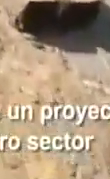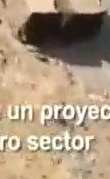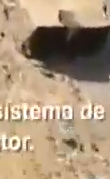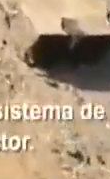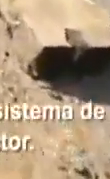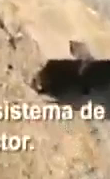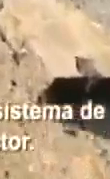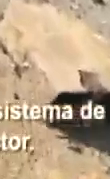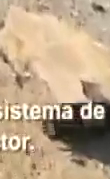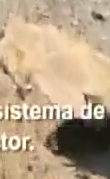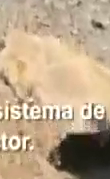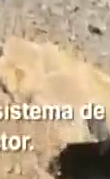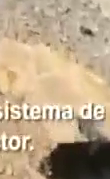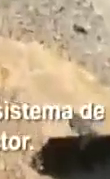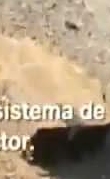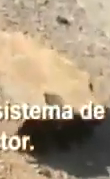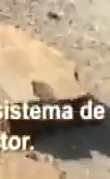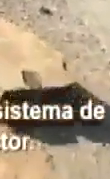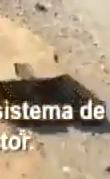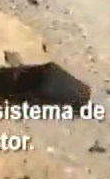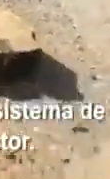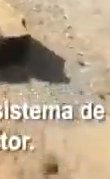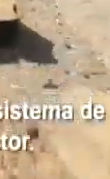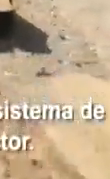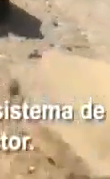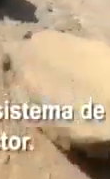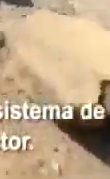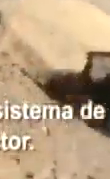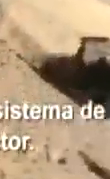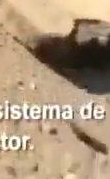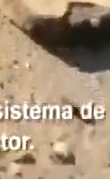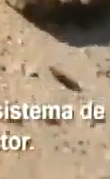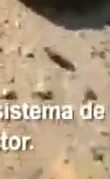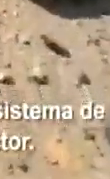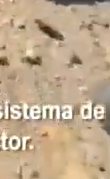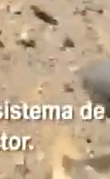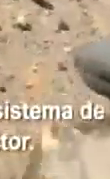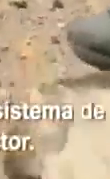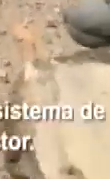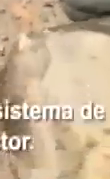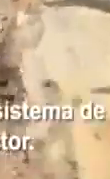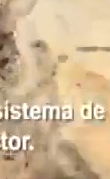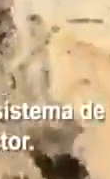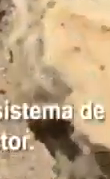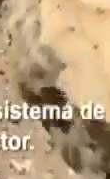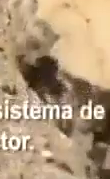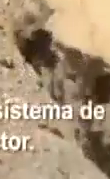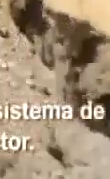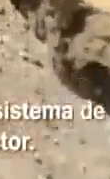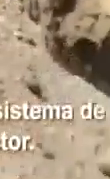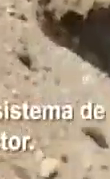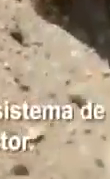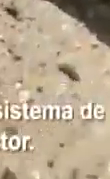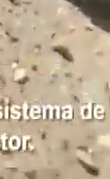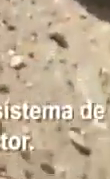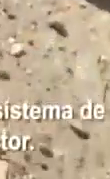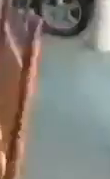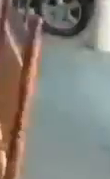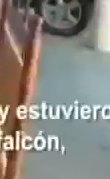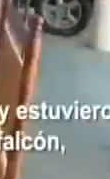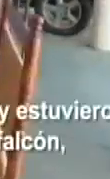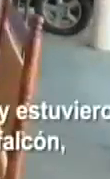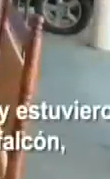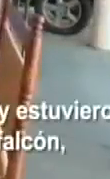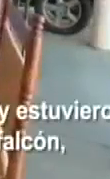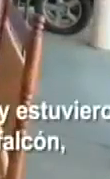sector, la instalación o la construcción, pues, de un sistema de un acueducto que abarque todo el sector.